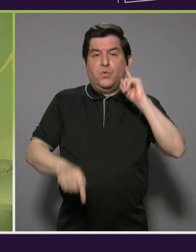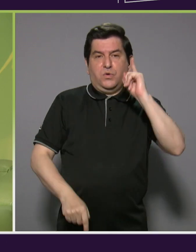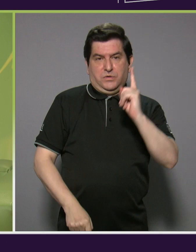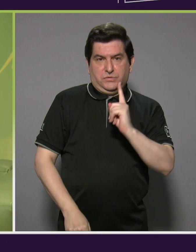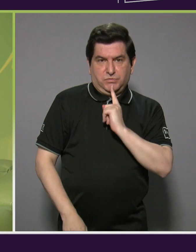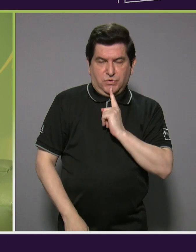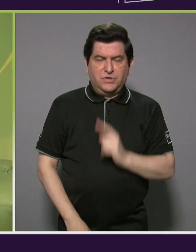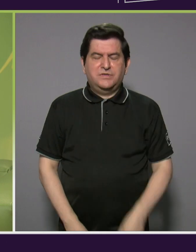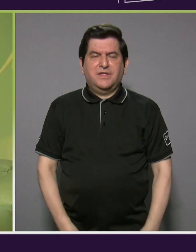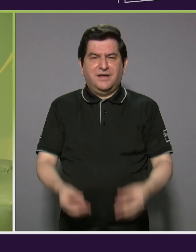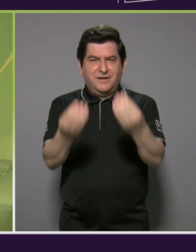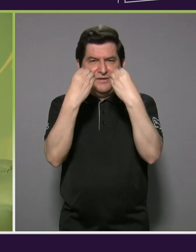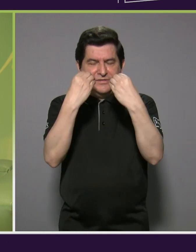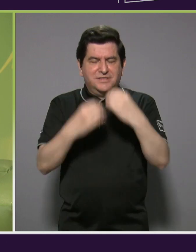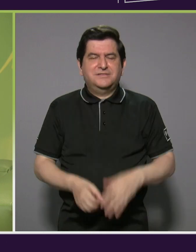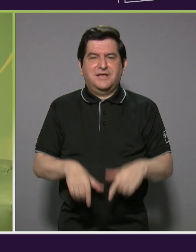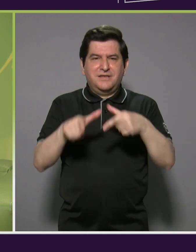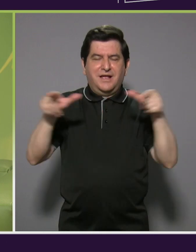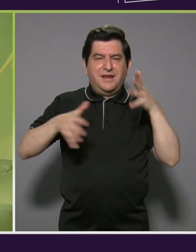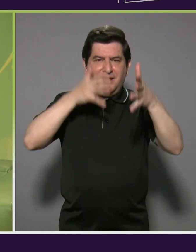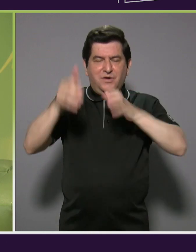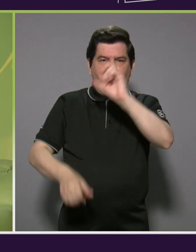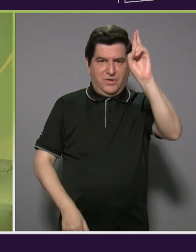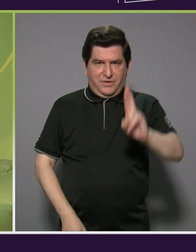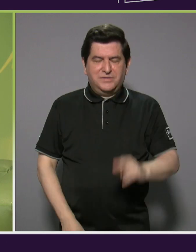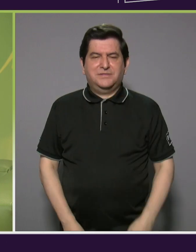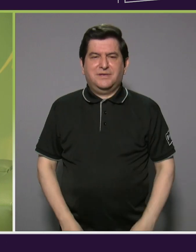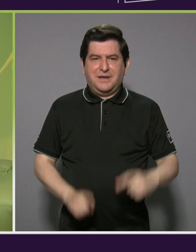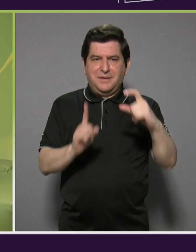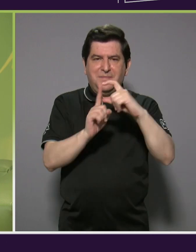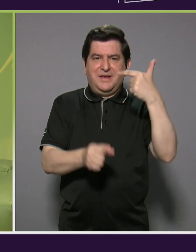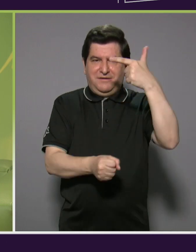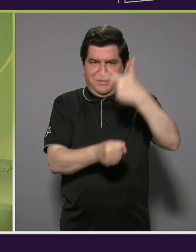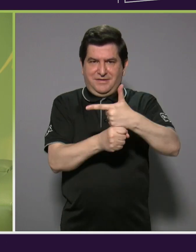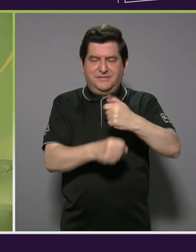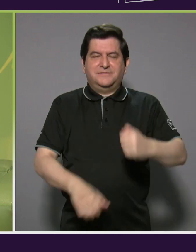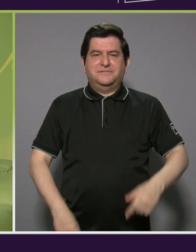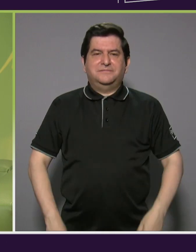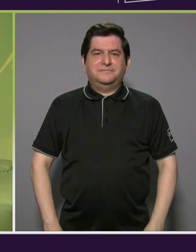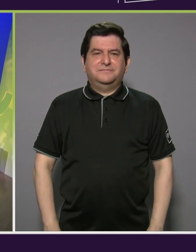nos enseña más sobre la lengua de señas costarricense, la palabra en lesco.